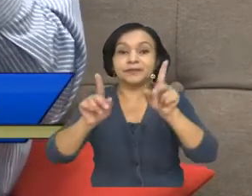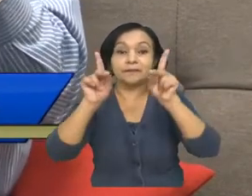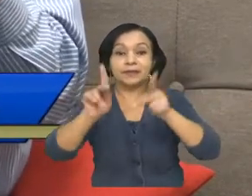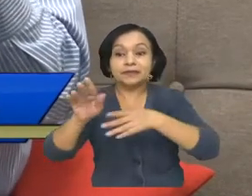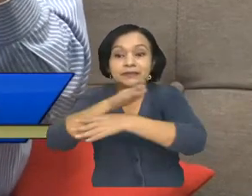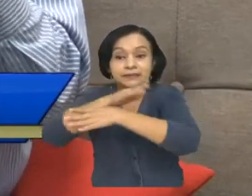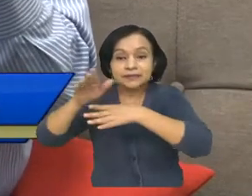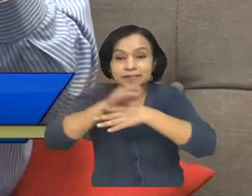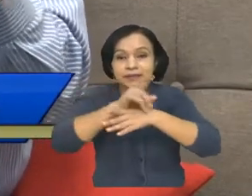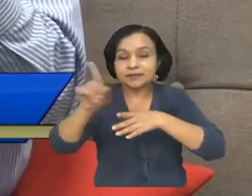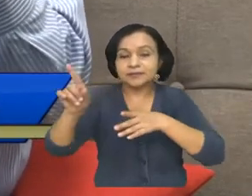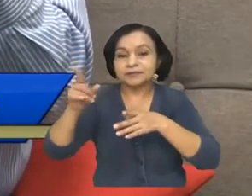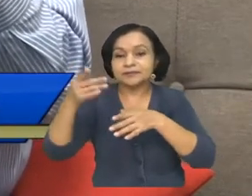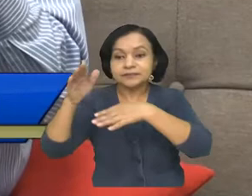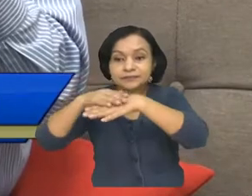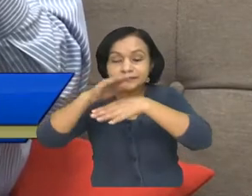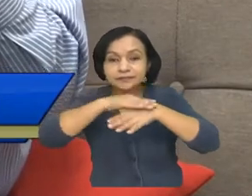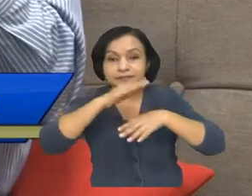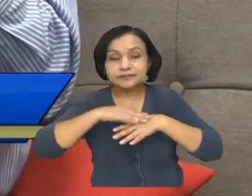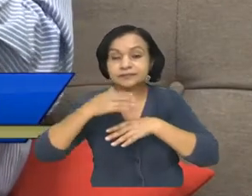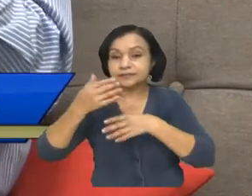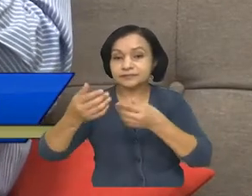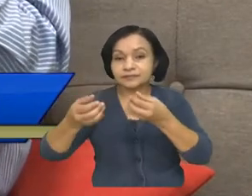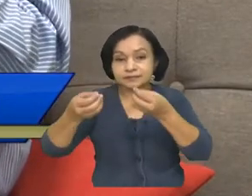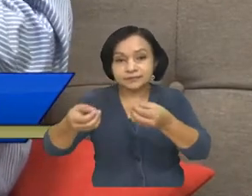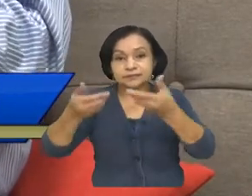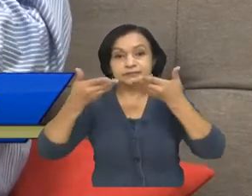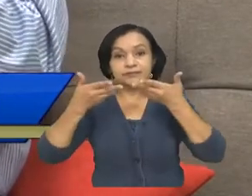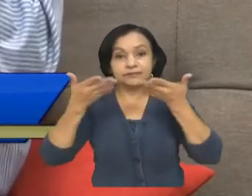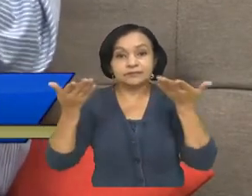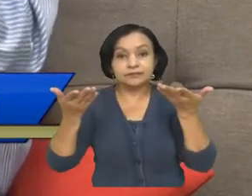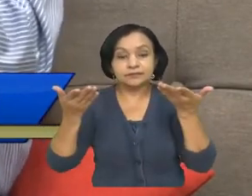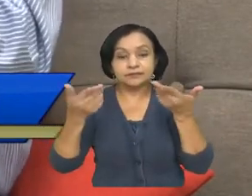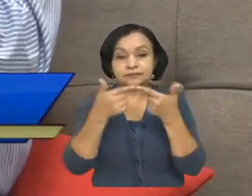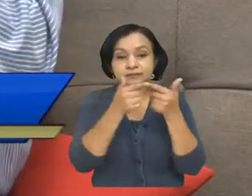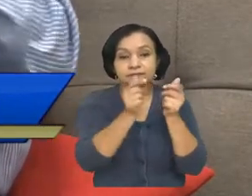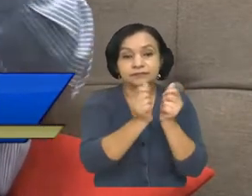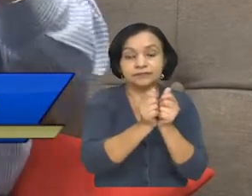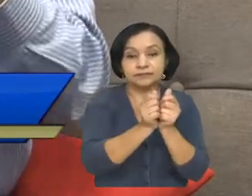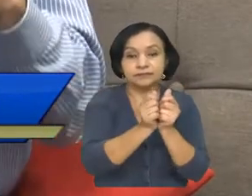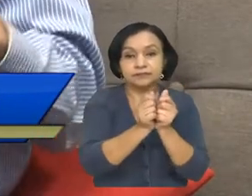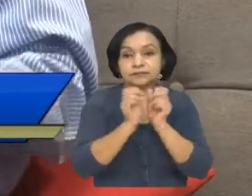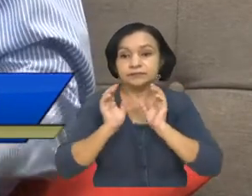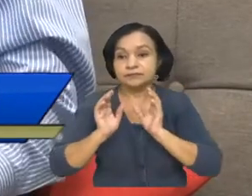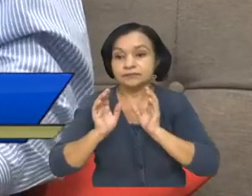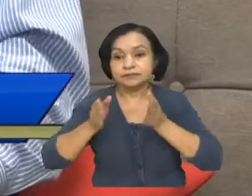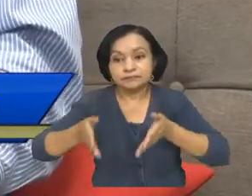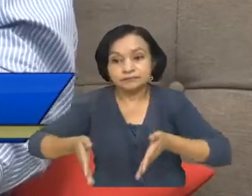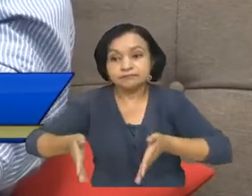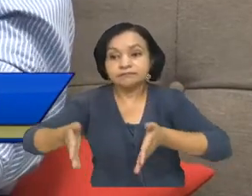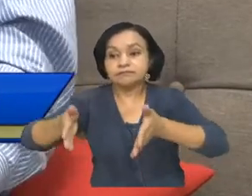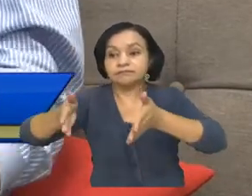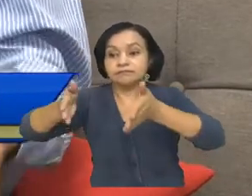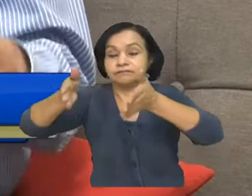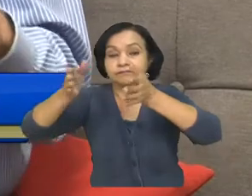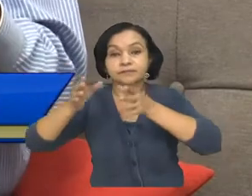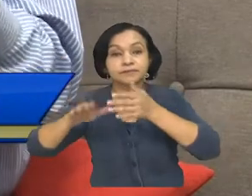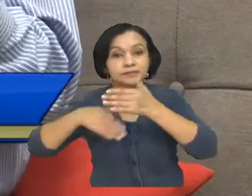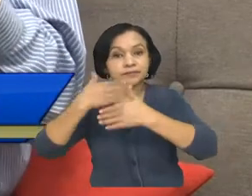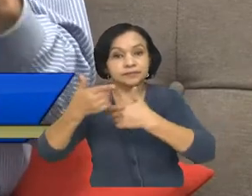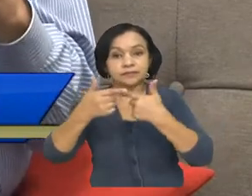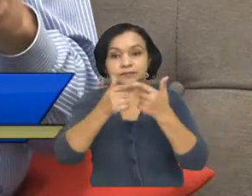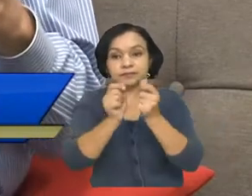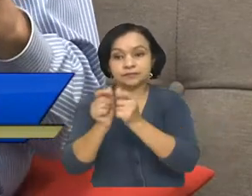las pocas orientaciones que teníamos, era reagruparnos en tal lado, salir a la carretera. Entonces ya después eran